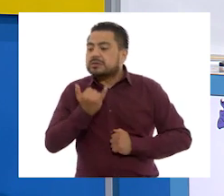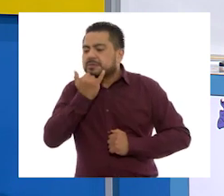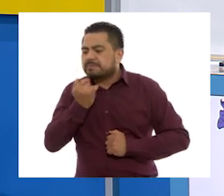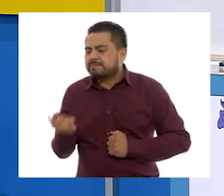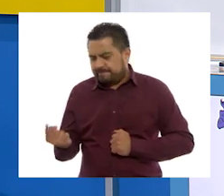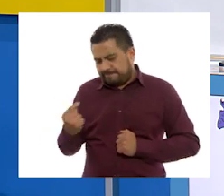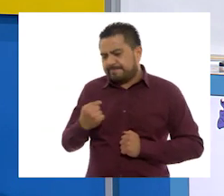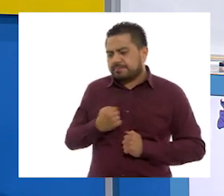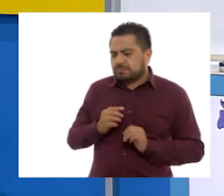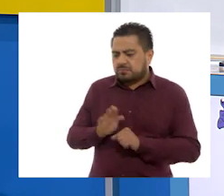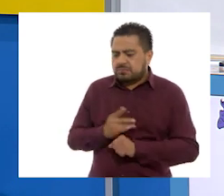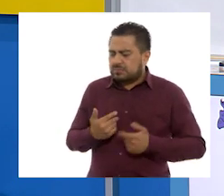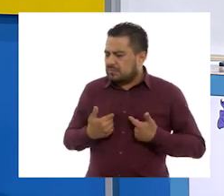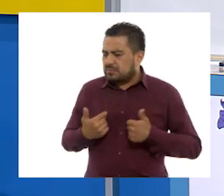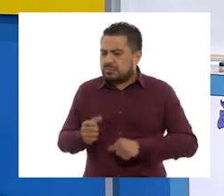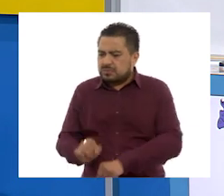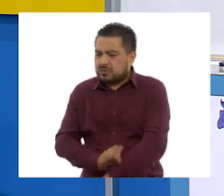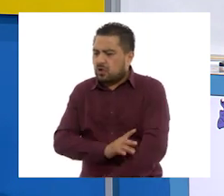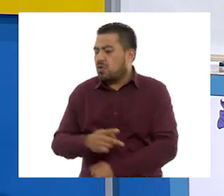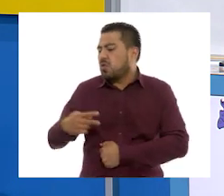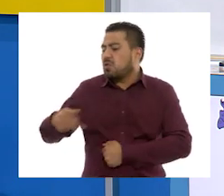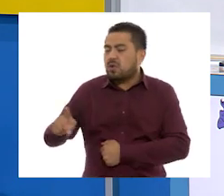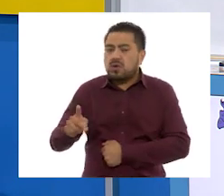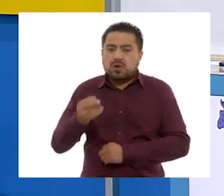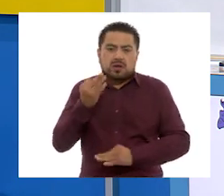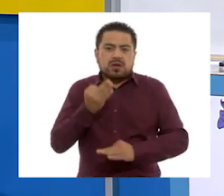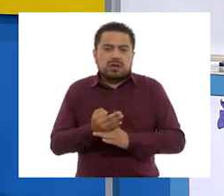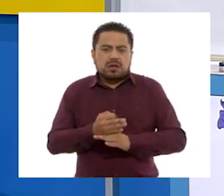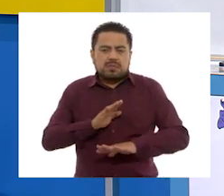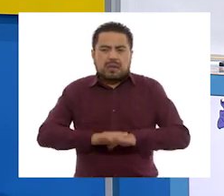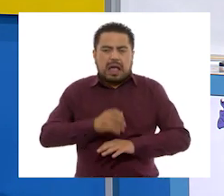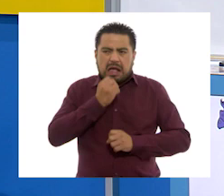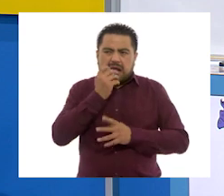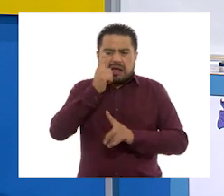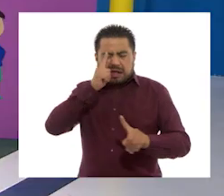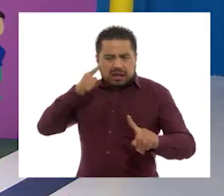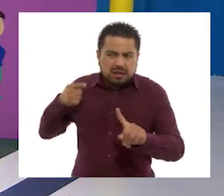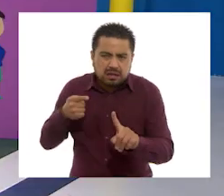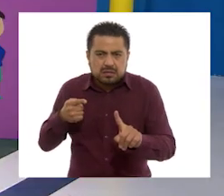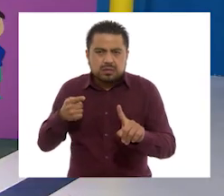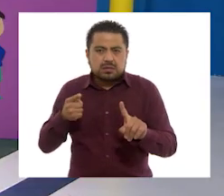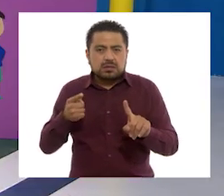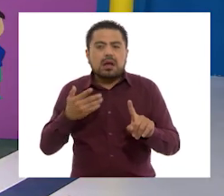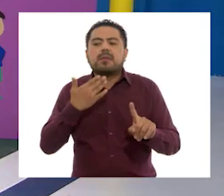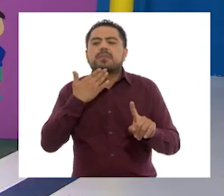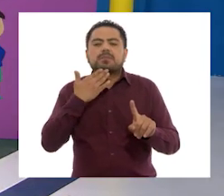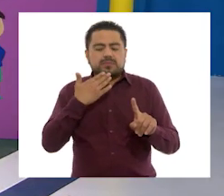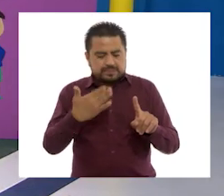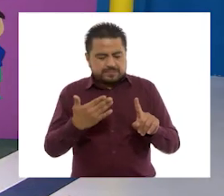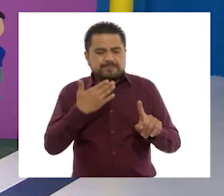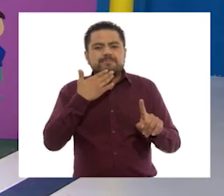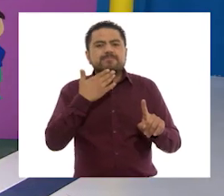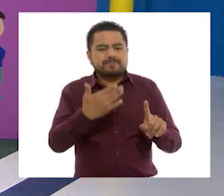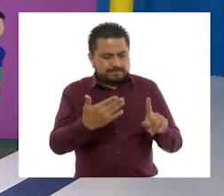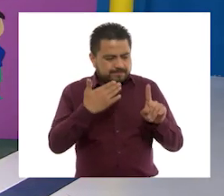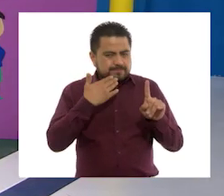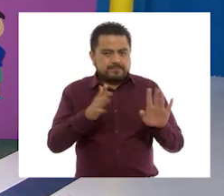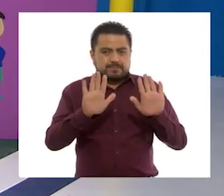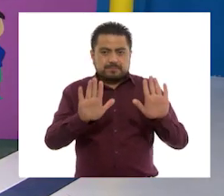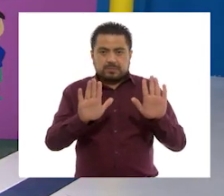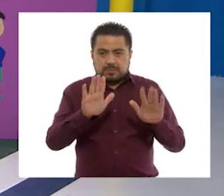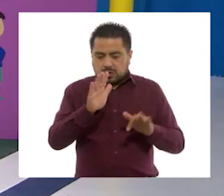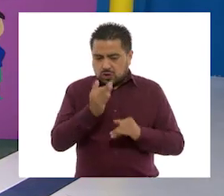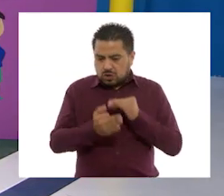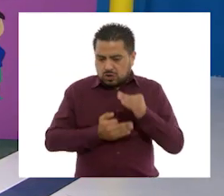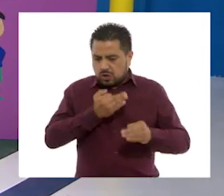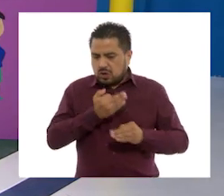mí, Raulito, por no entender tus emociones y engancharme en los gritos. Perdón. Muy bien, muy bien, muy bien, muy bien. Ya estamos volviendo